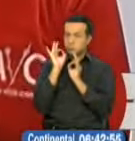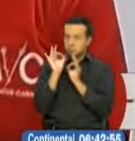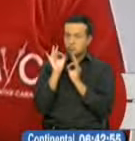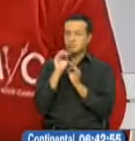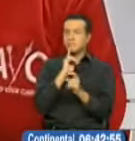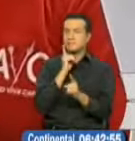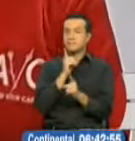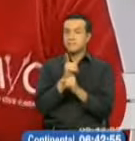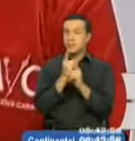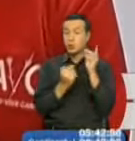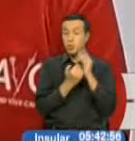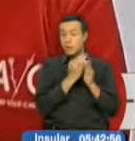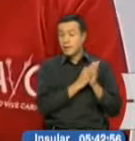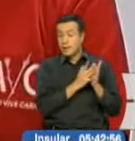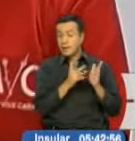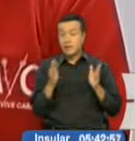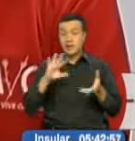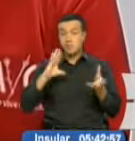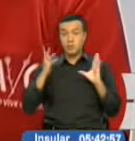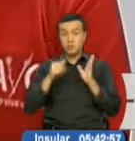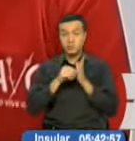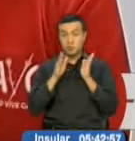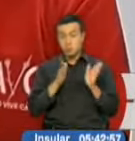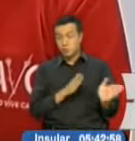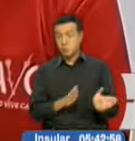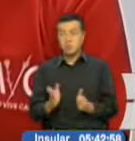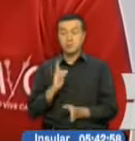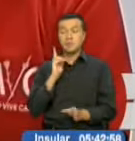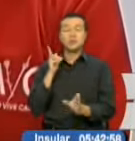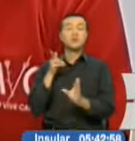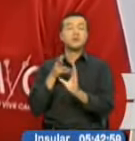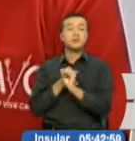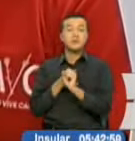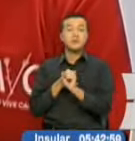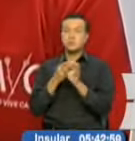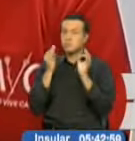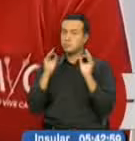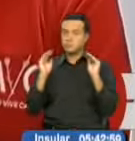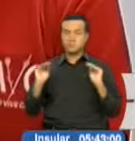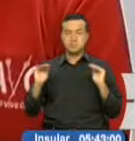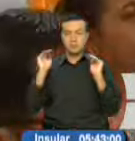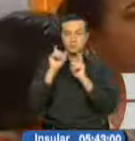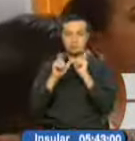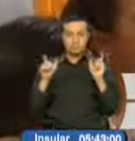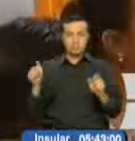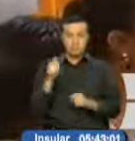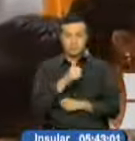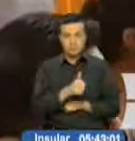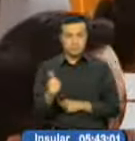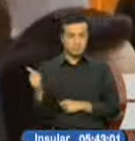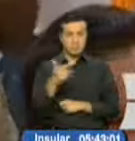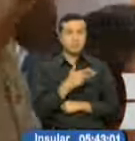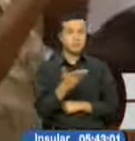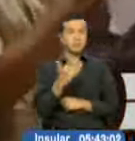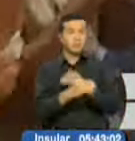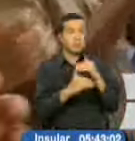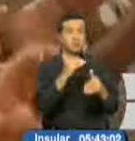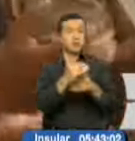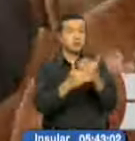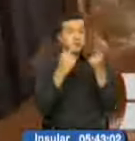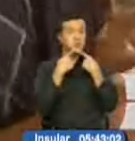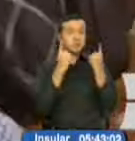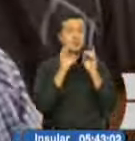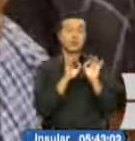en una nueva etapa de la Revolución Ciudadana la participación protagónica de los ciudadanos. Como parte de ese proceso mencionaron